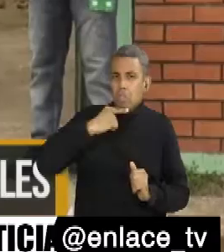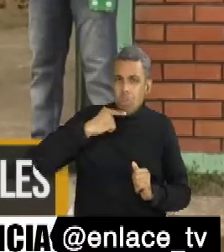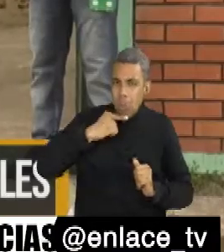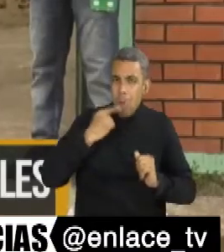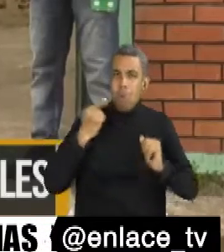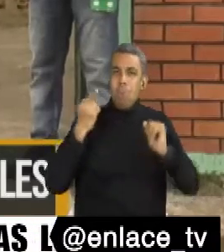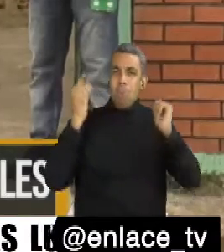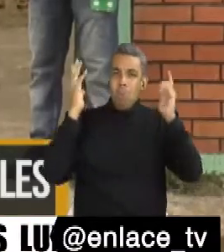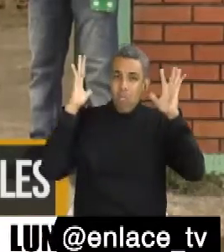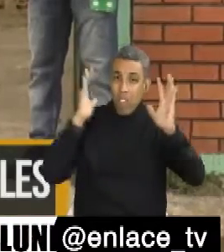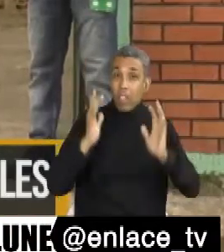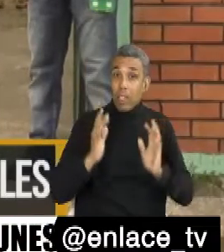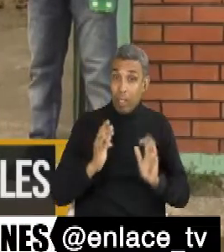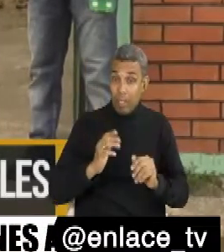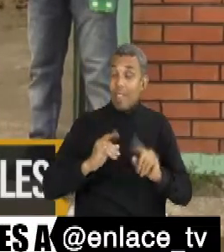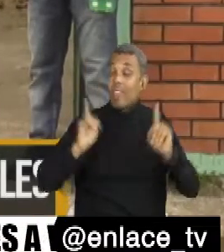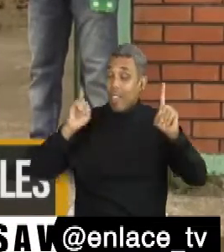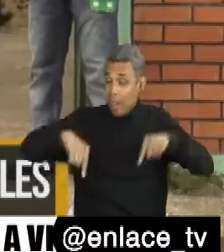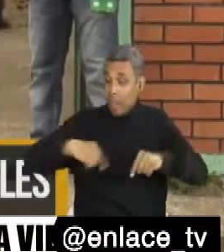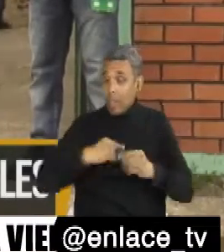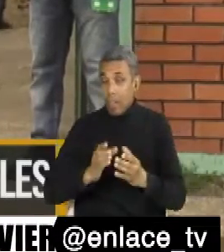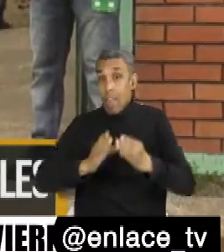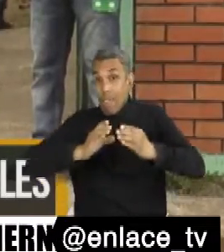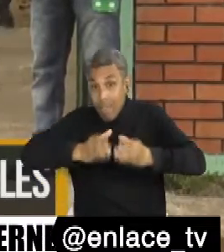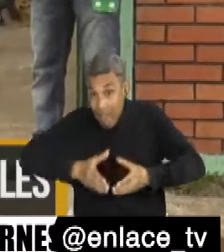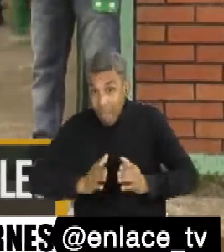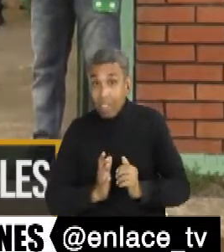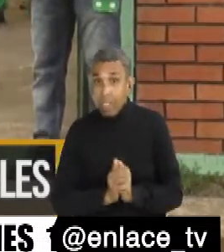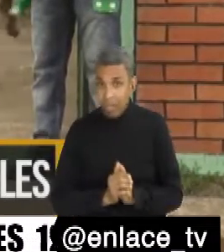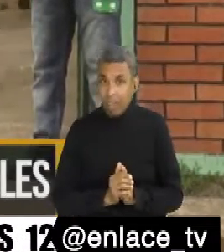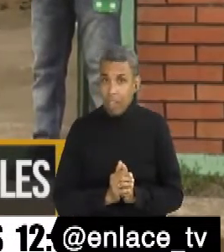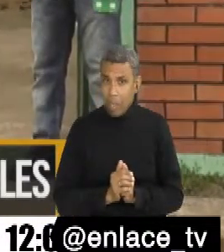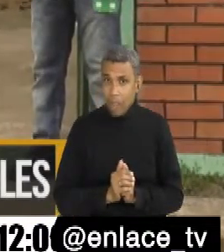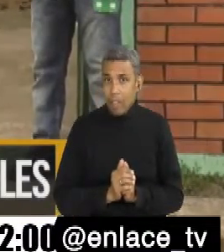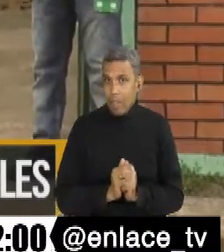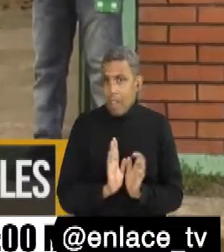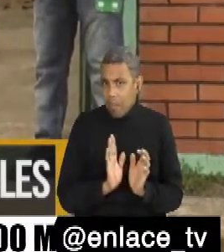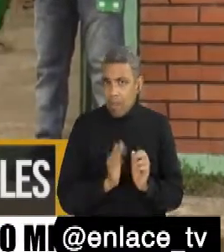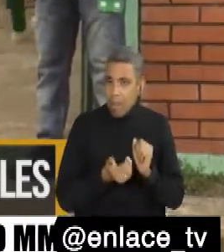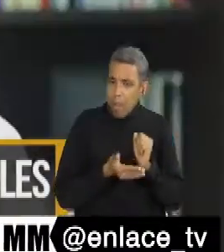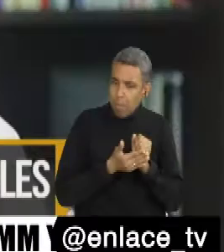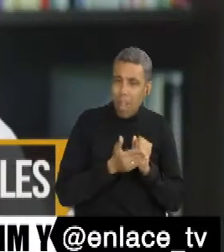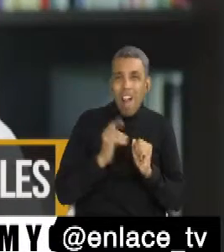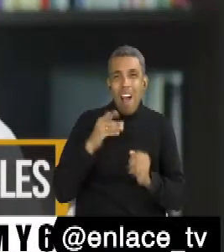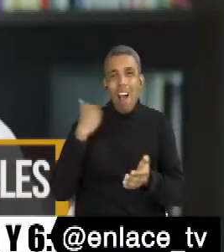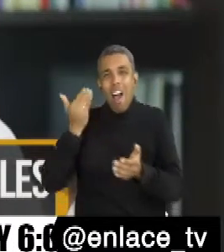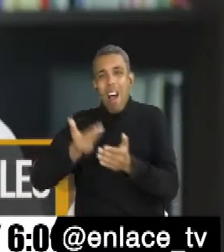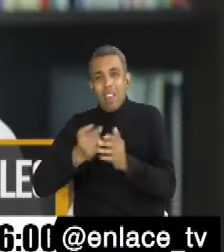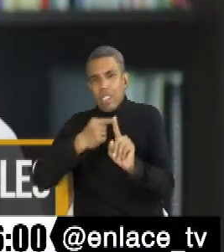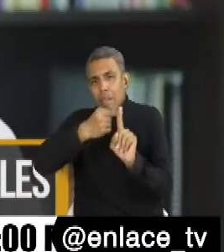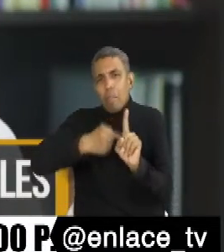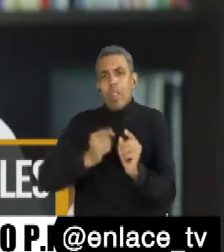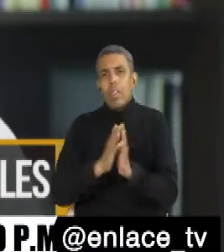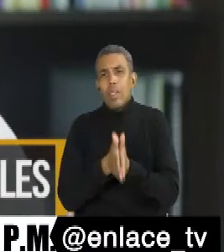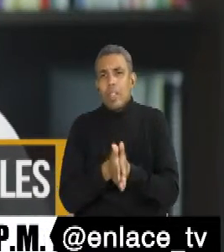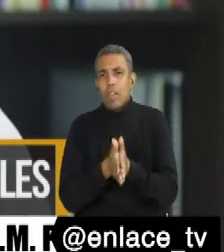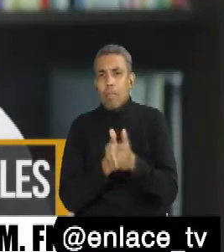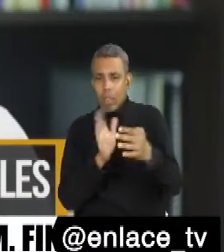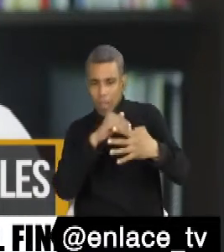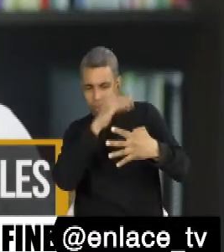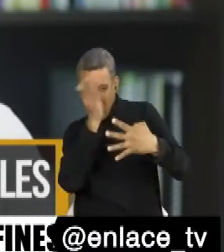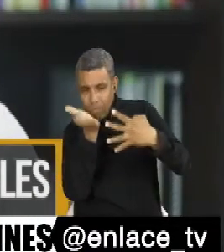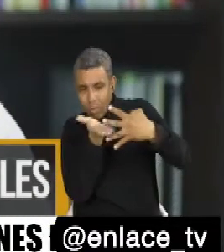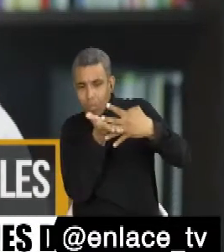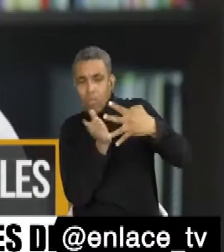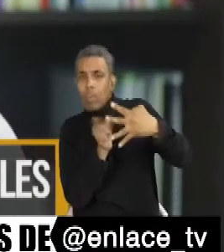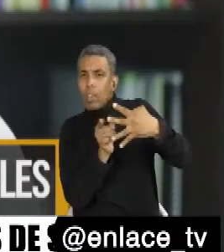2 semanas con clase con los niños en el mes de diciembre. Eso quiere decir que iríamos alrededor del 15